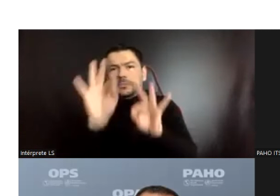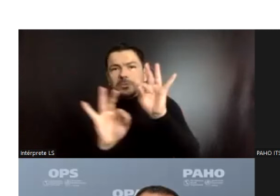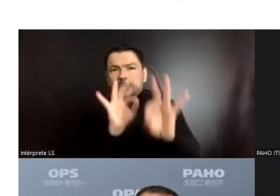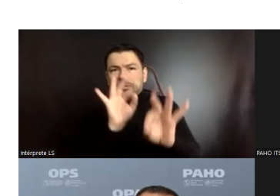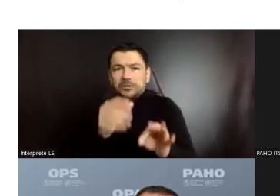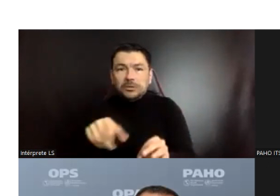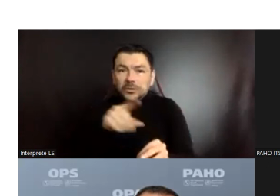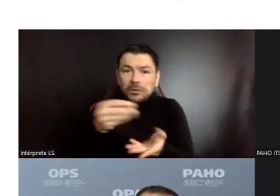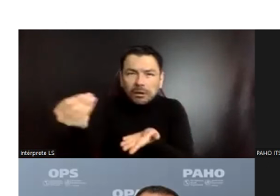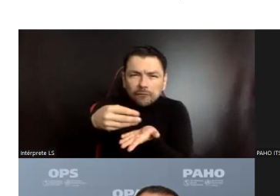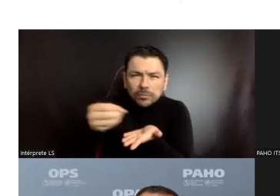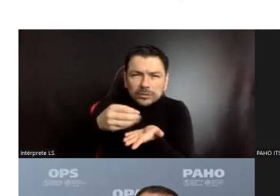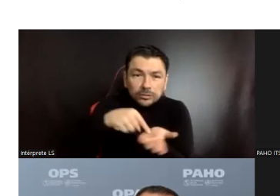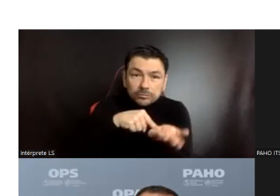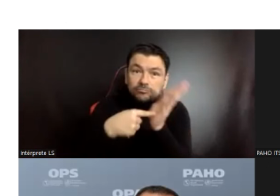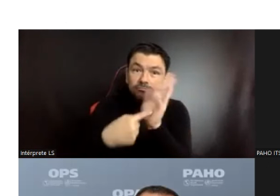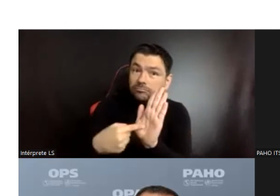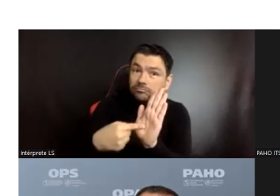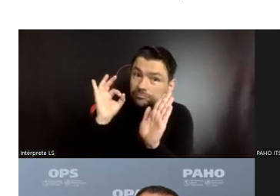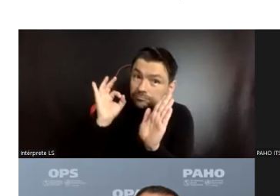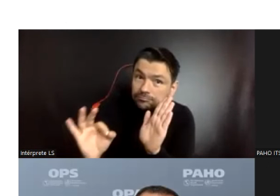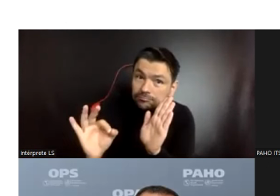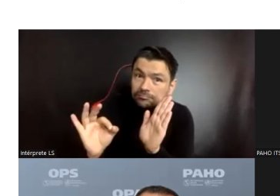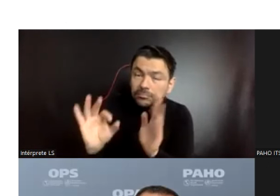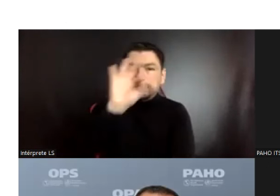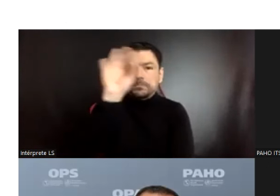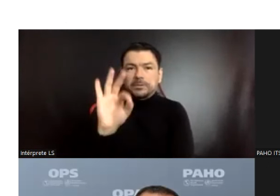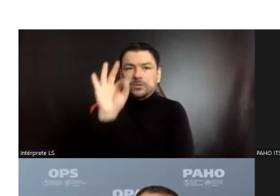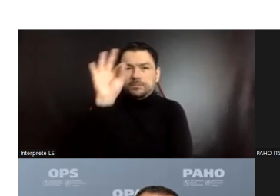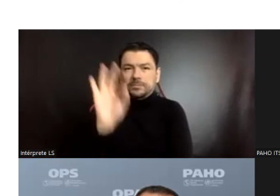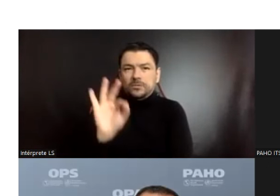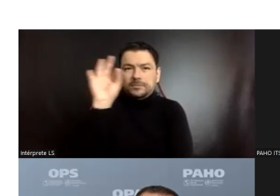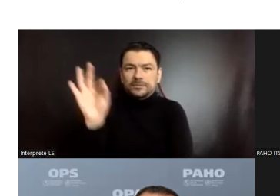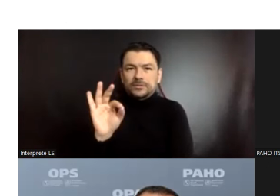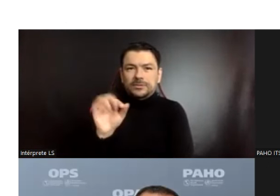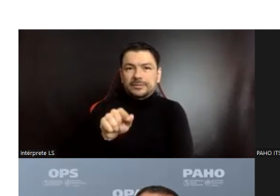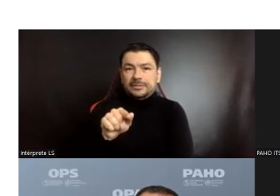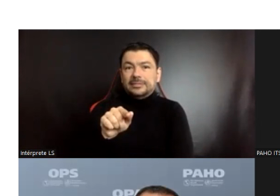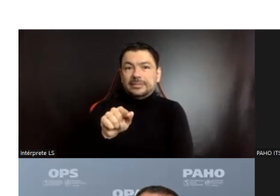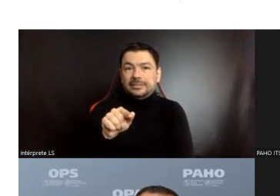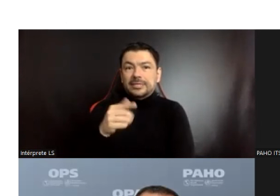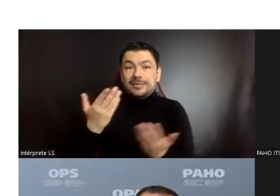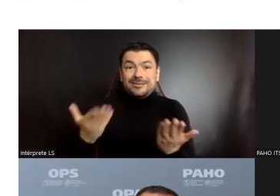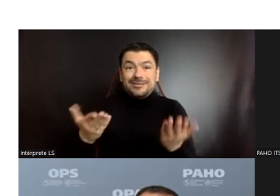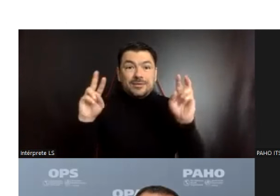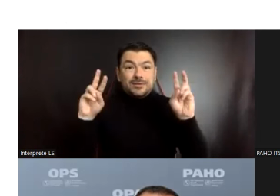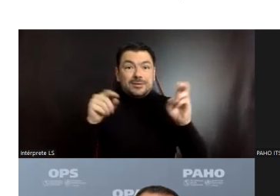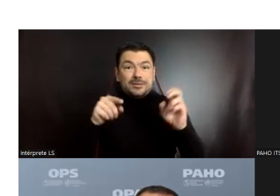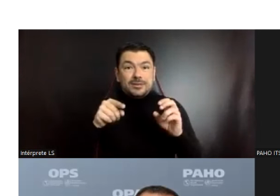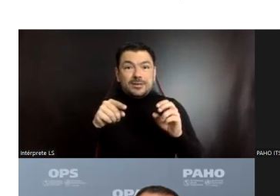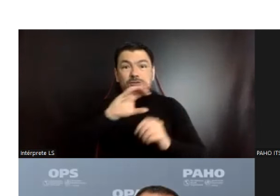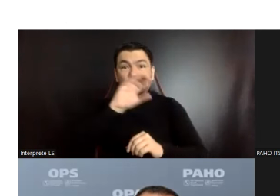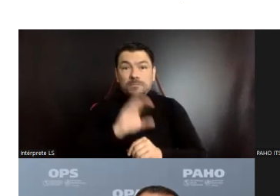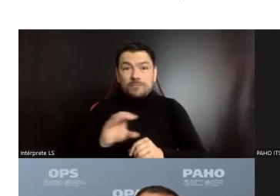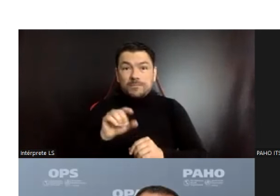cuenta de ponerlo en la sección de preguntas y respuestas abajo en la pantalla de Zoom. Dan clic allí